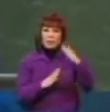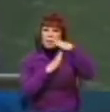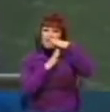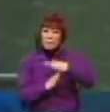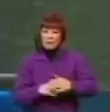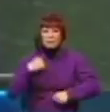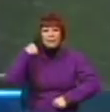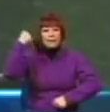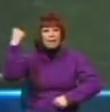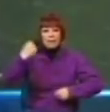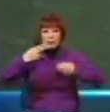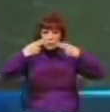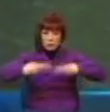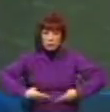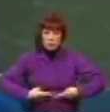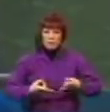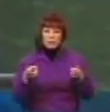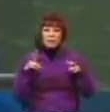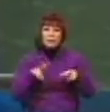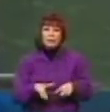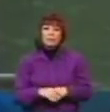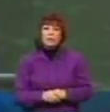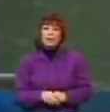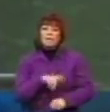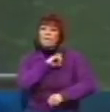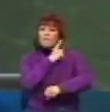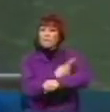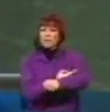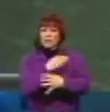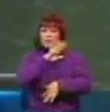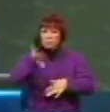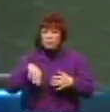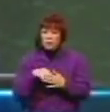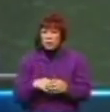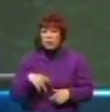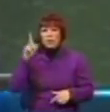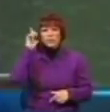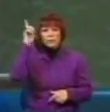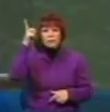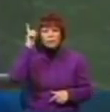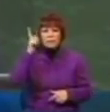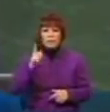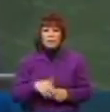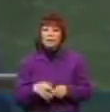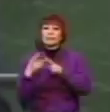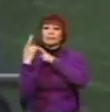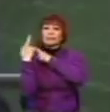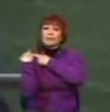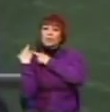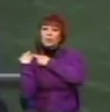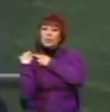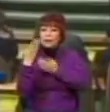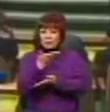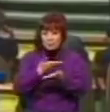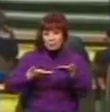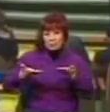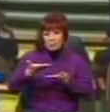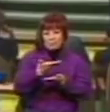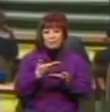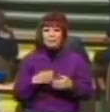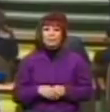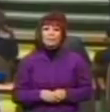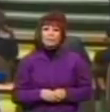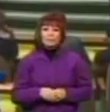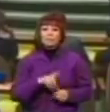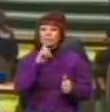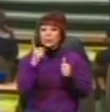para todos y un multilateralismo fortalecido con liderazgo global y responsabilidades compartidas. Previo a dirigir la